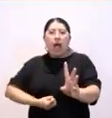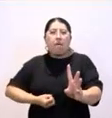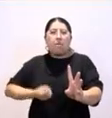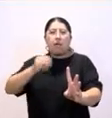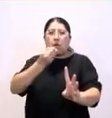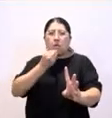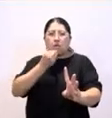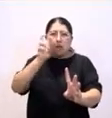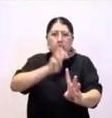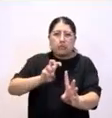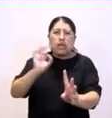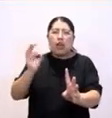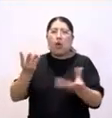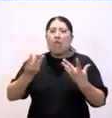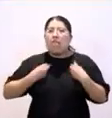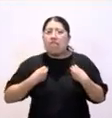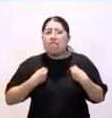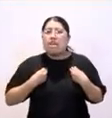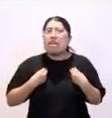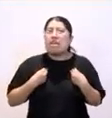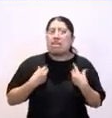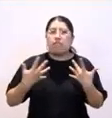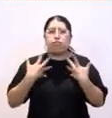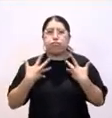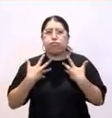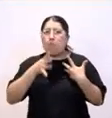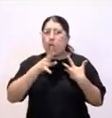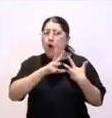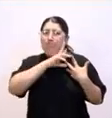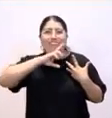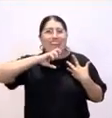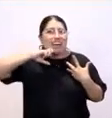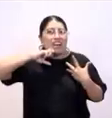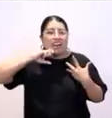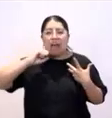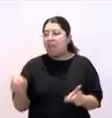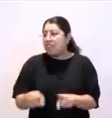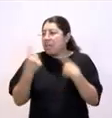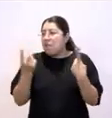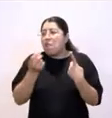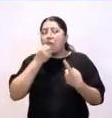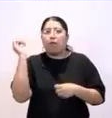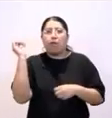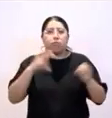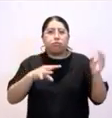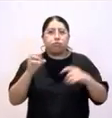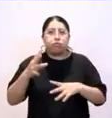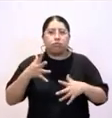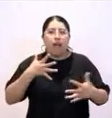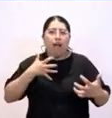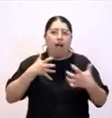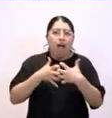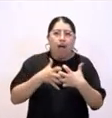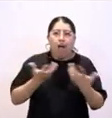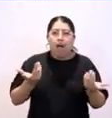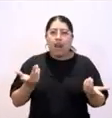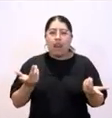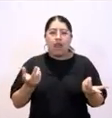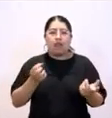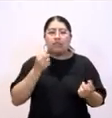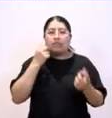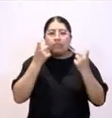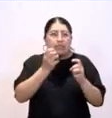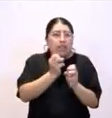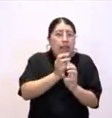o jugarse la vida, porque Israel no tiene pudor alguno en bombardearles mientras hacen cola para obtener algo de